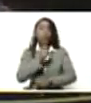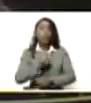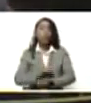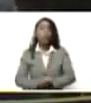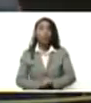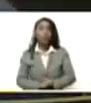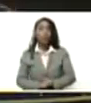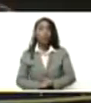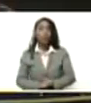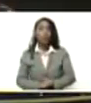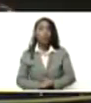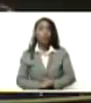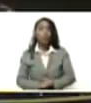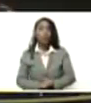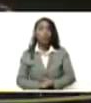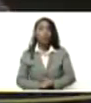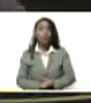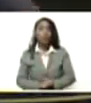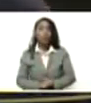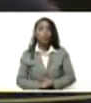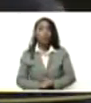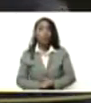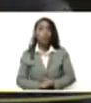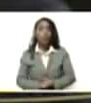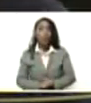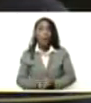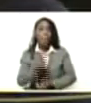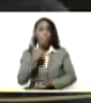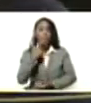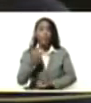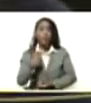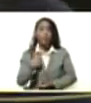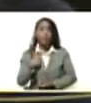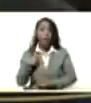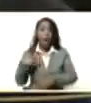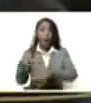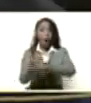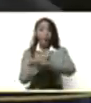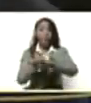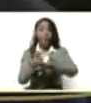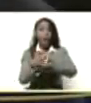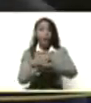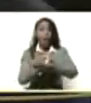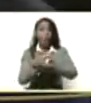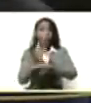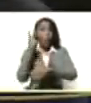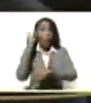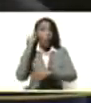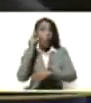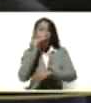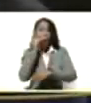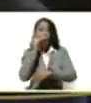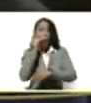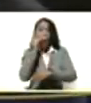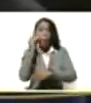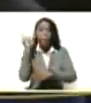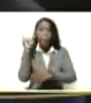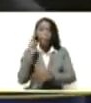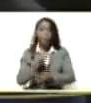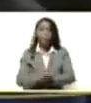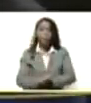qué es producir en los clubs en tierra venezolana y yo puedo decir hoy